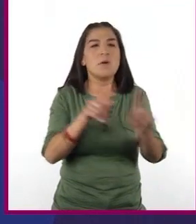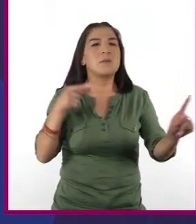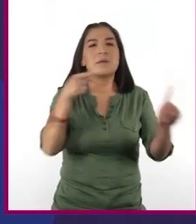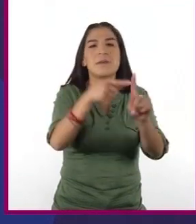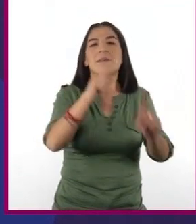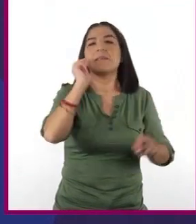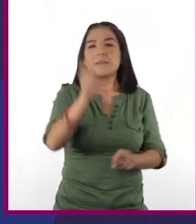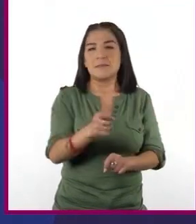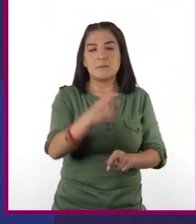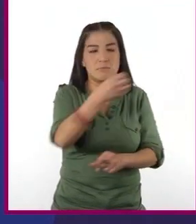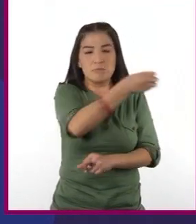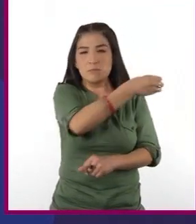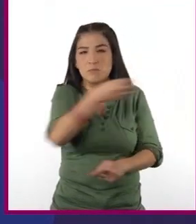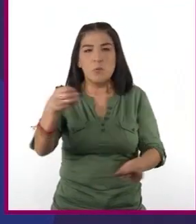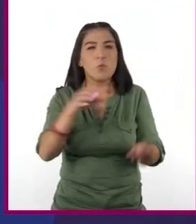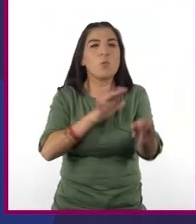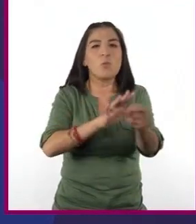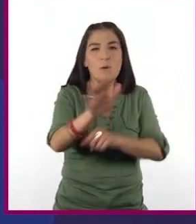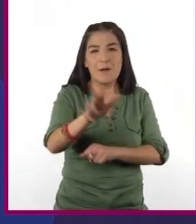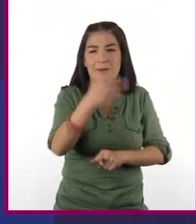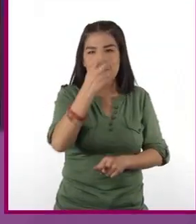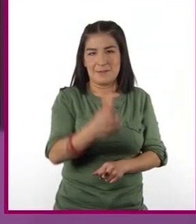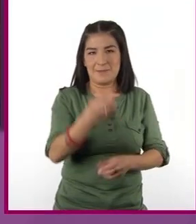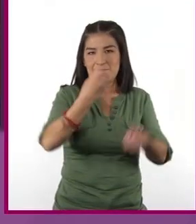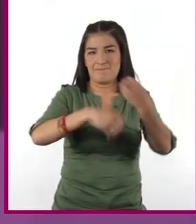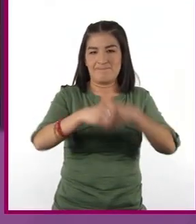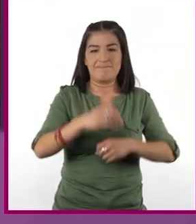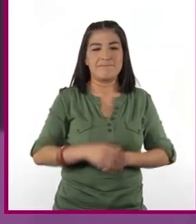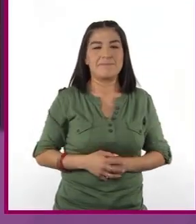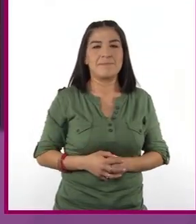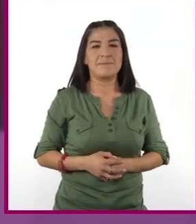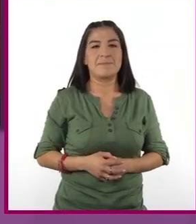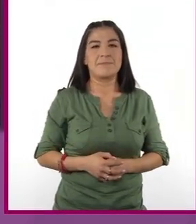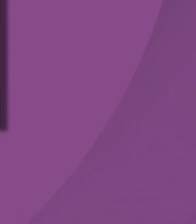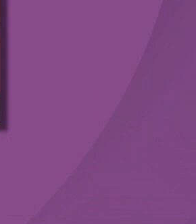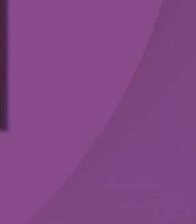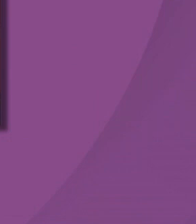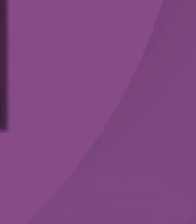identificar cuál es el orden que llevan esas obras.